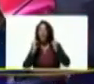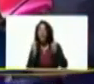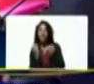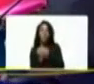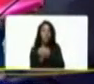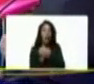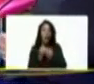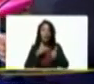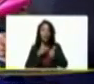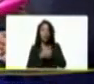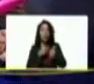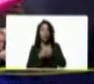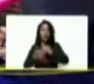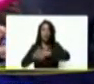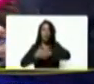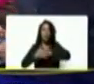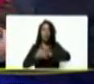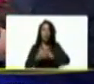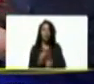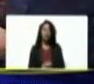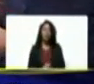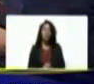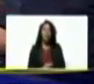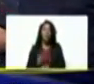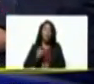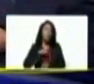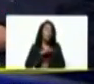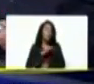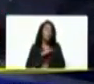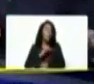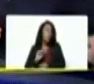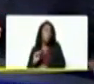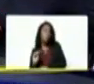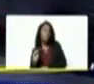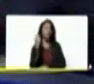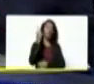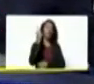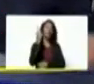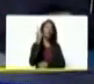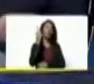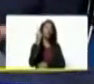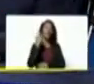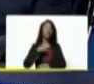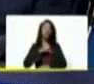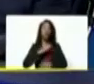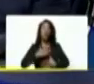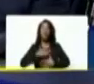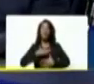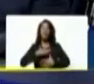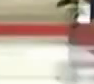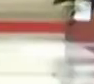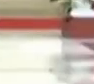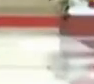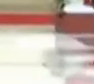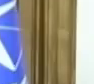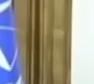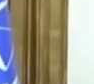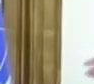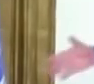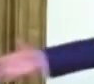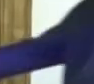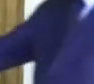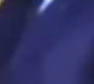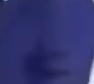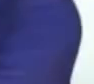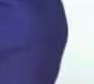juego. Recordemos también que hay una serie de denuncias de las cuales la Fiscalía debe investigar y no podemos dar por